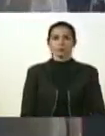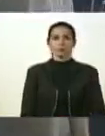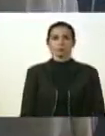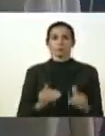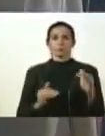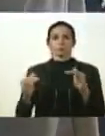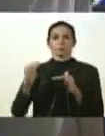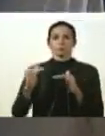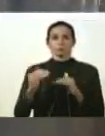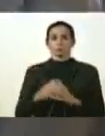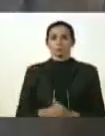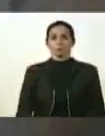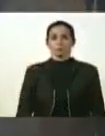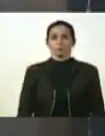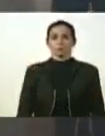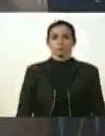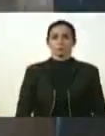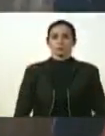inmediata superior.